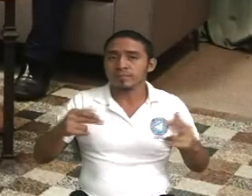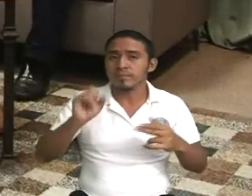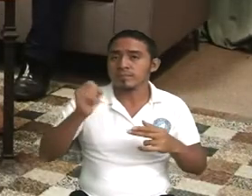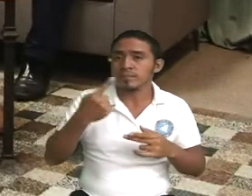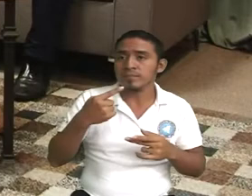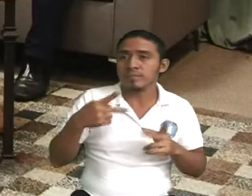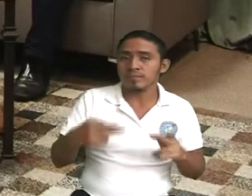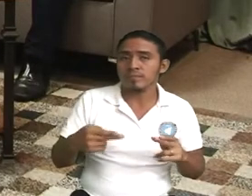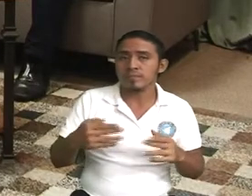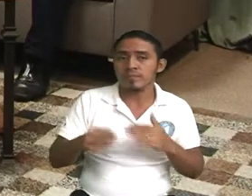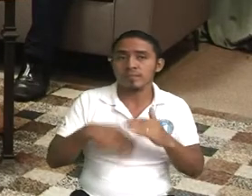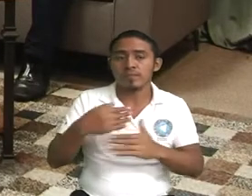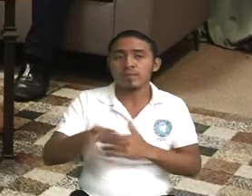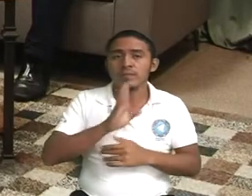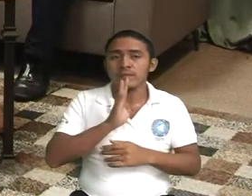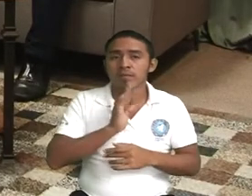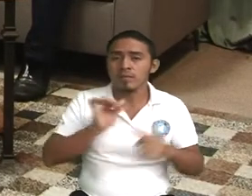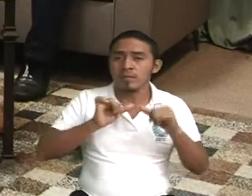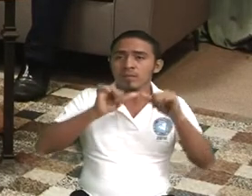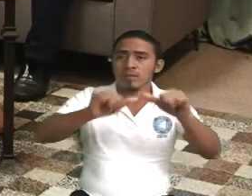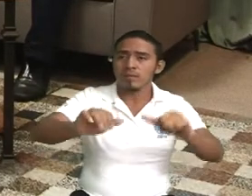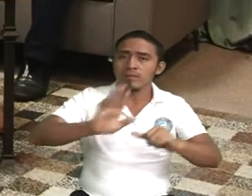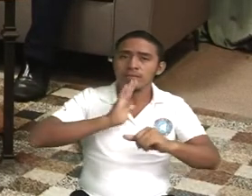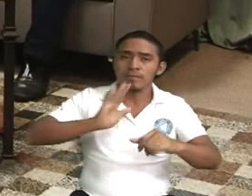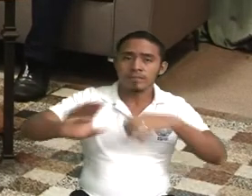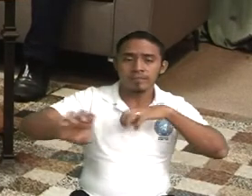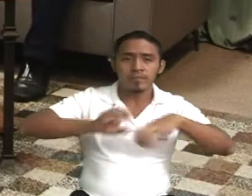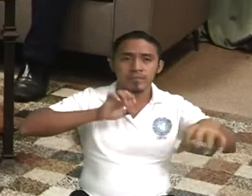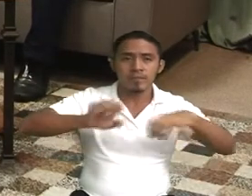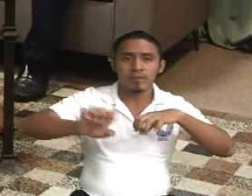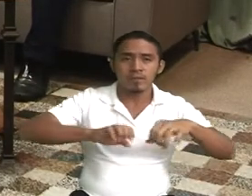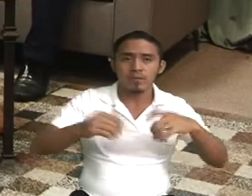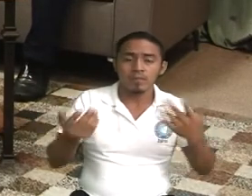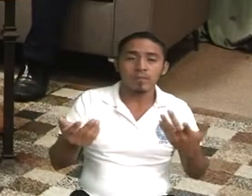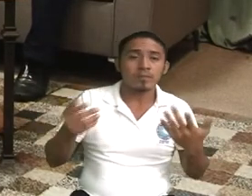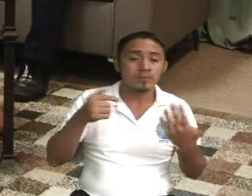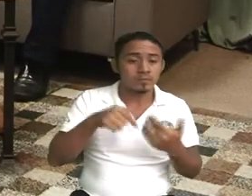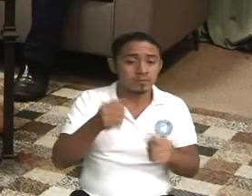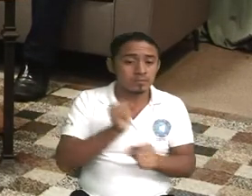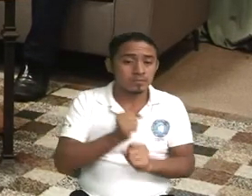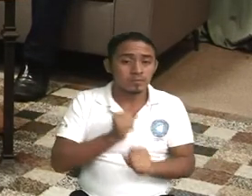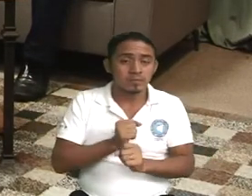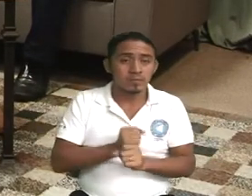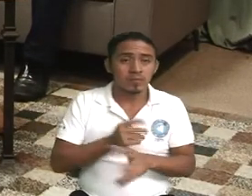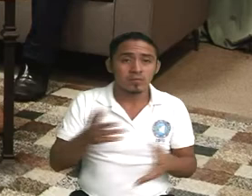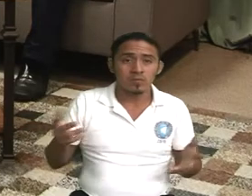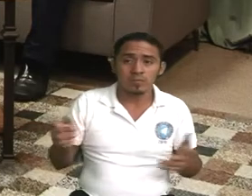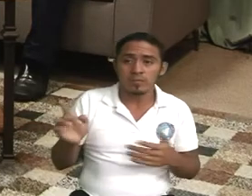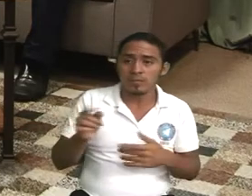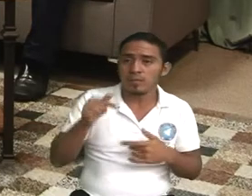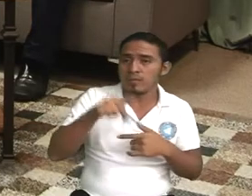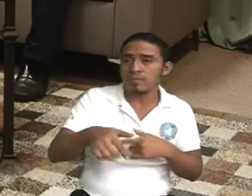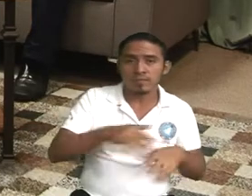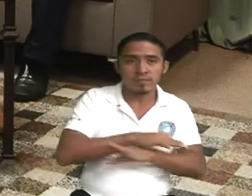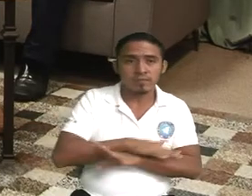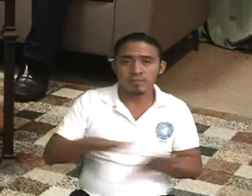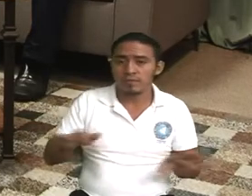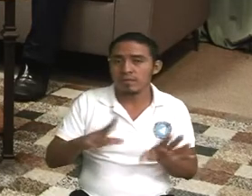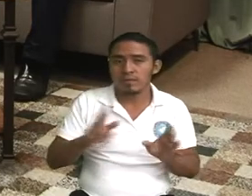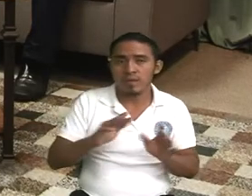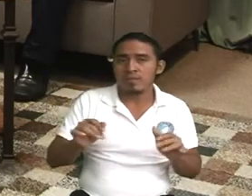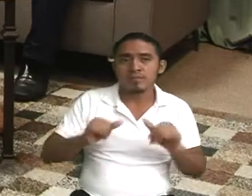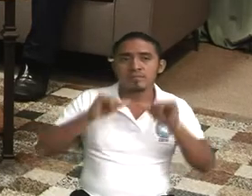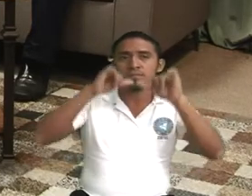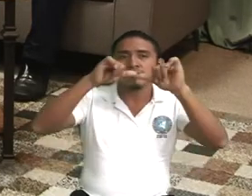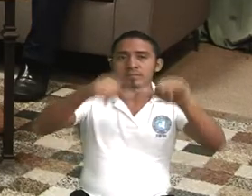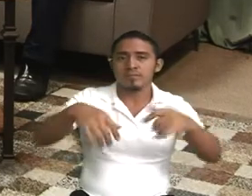primera pausa. Al volver quisiera que continuáramos hablando de las actividades y los ciclos de trabajo, porque en principio no terminan y a continuación